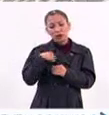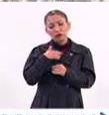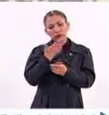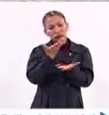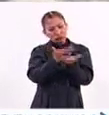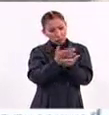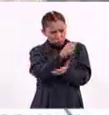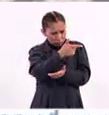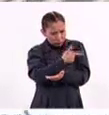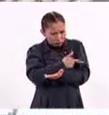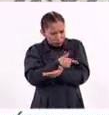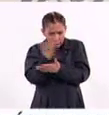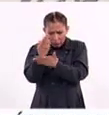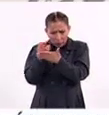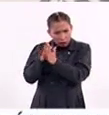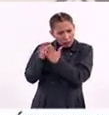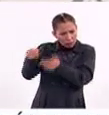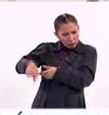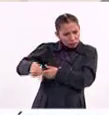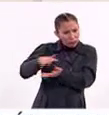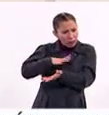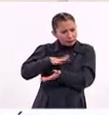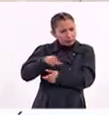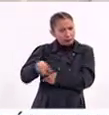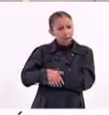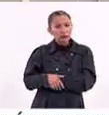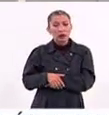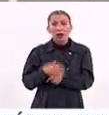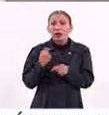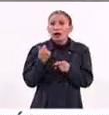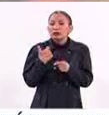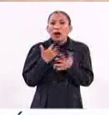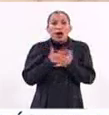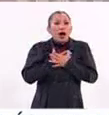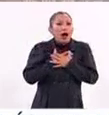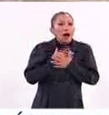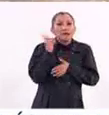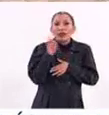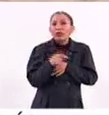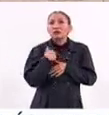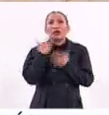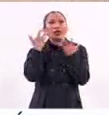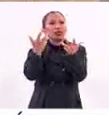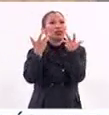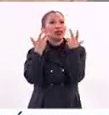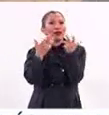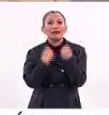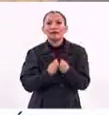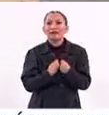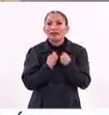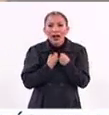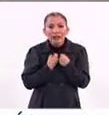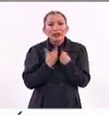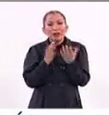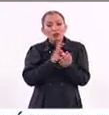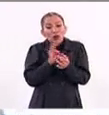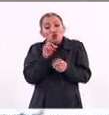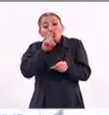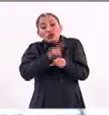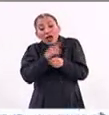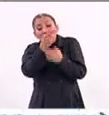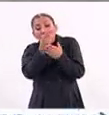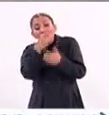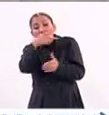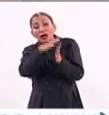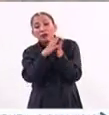le dijimos, ¿te gustaría ilustrar el libro? Bueno, casi se muere, me dice, mira, es mi sueño de la vida es poder algún día